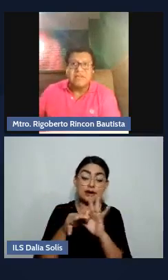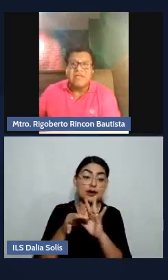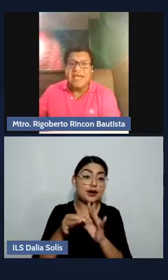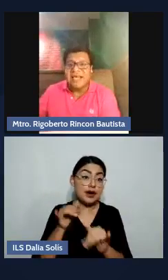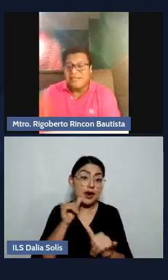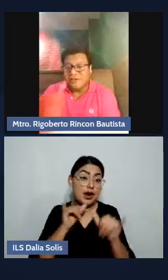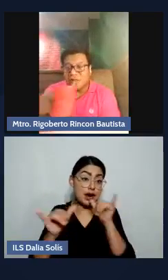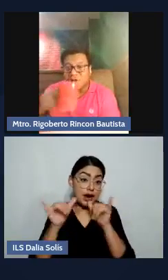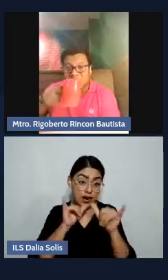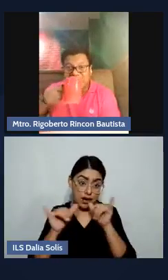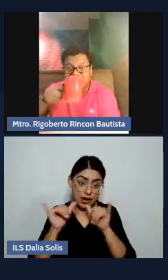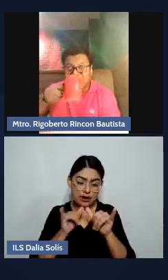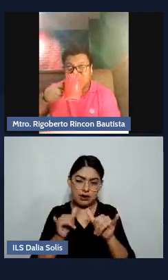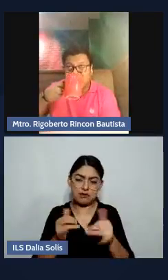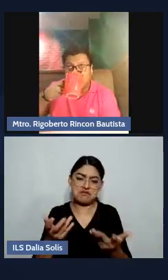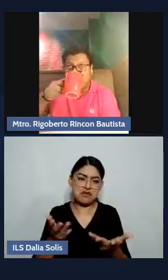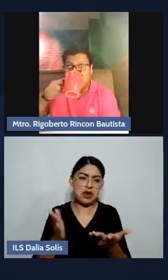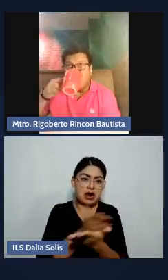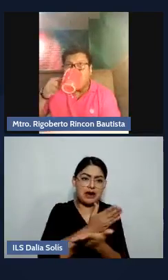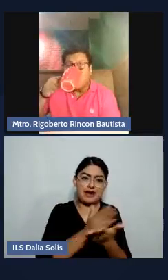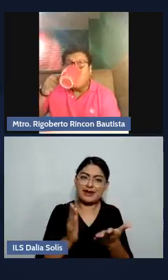cuando aplicamos una prueba,